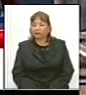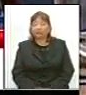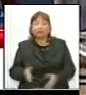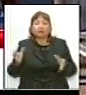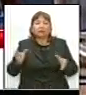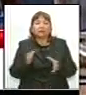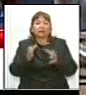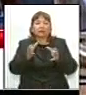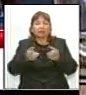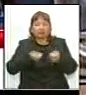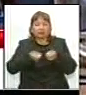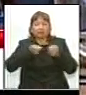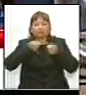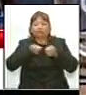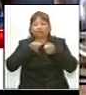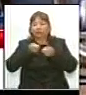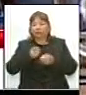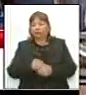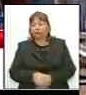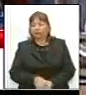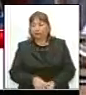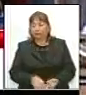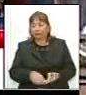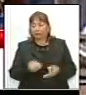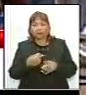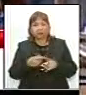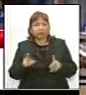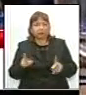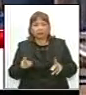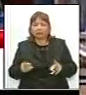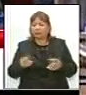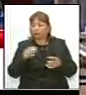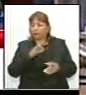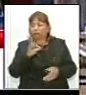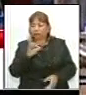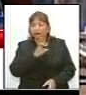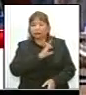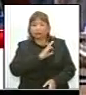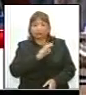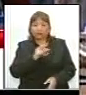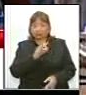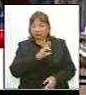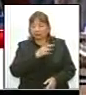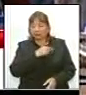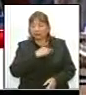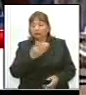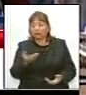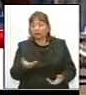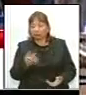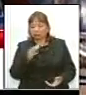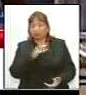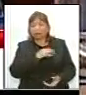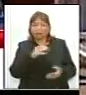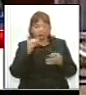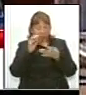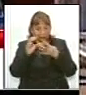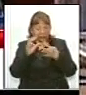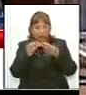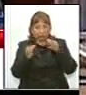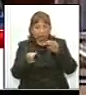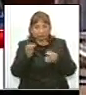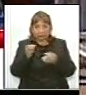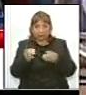sometida a las esterilizaciones forzadas, pero sin embargo postuló por Fuerza Popular. ¿Eso qué fue? Un cálculo